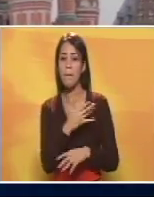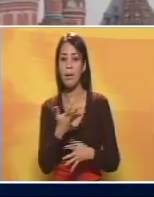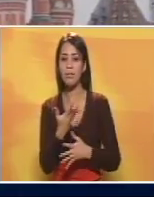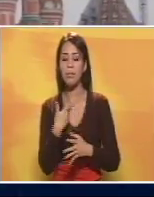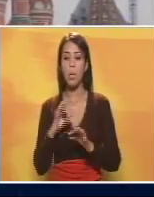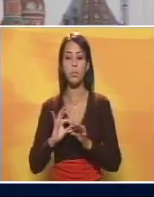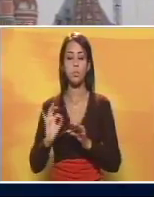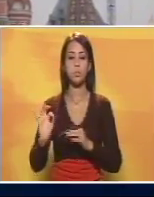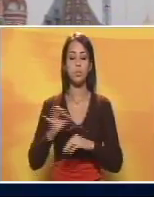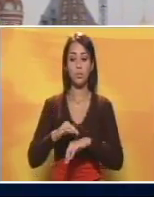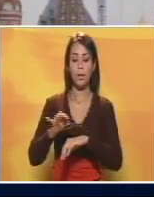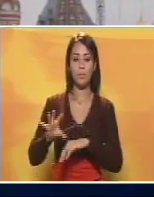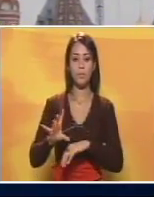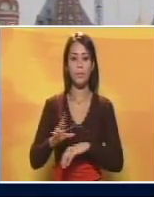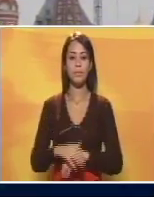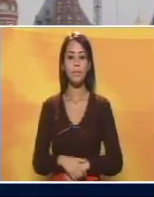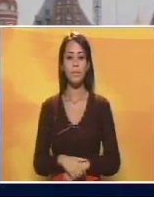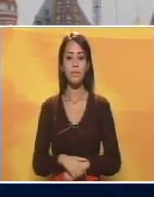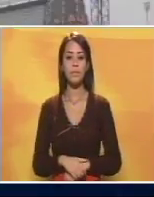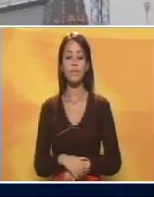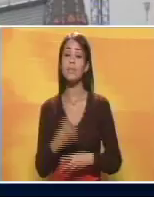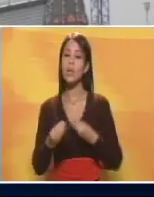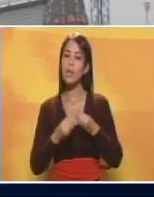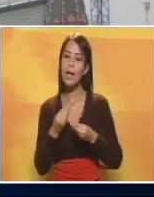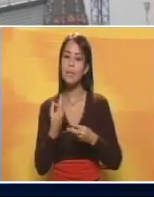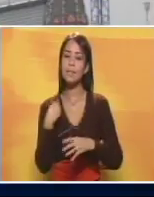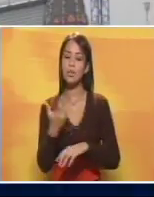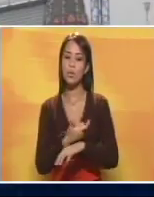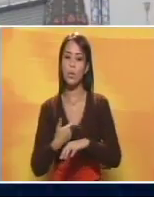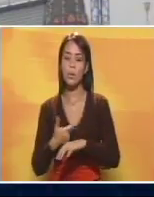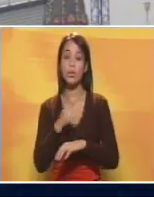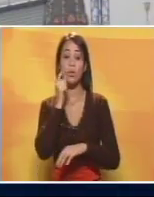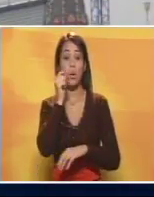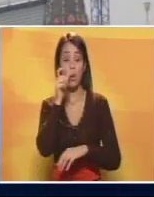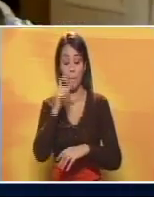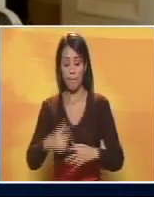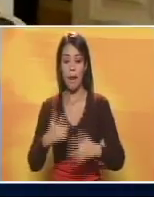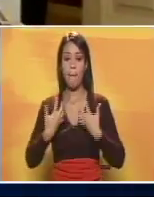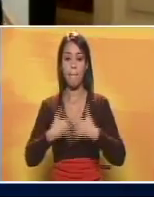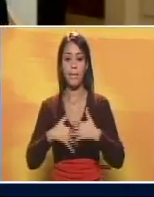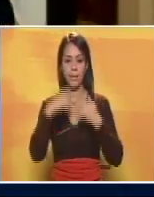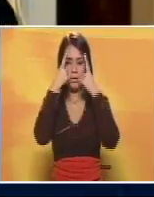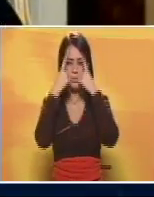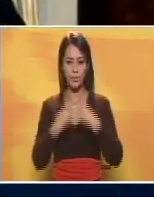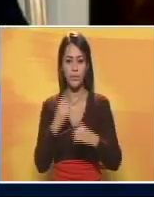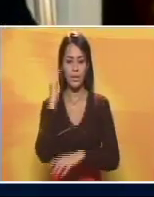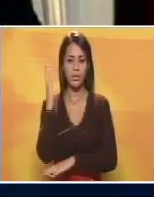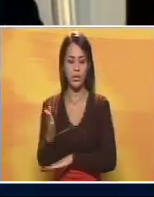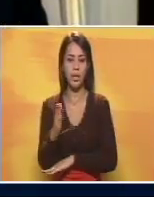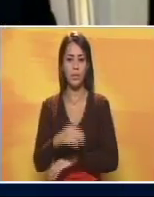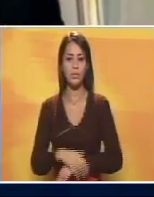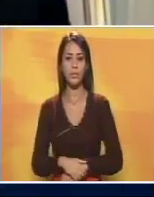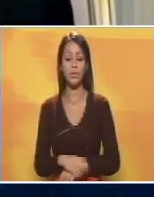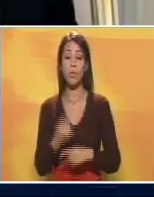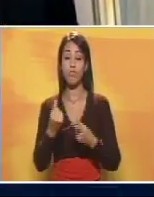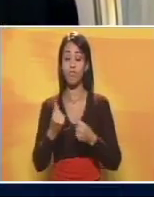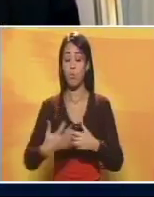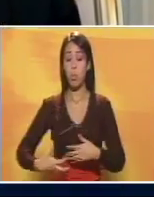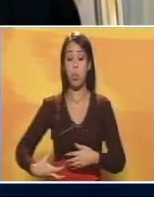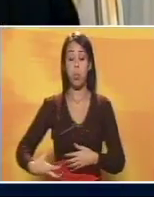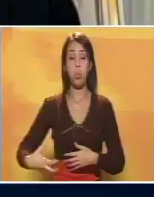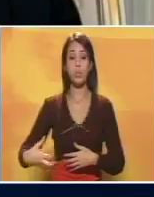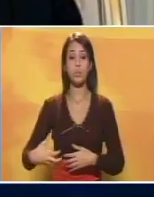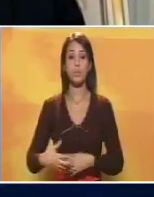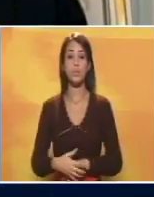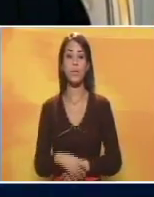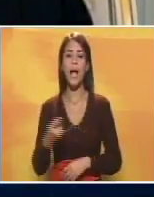las consecuencias de las actividades de su gobierno. Entre los magnates sancionados se encuentra Oleg Deripaska, un multimillonario vinculado al